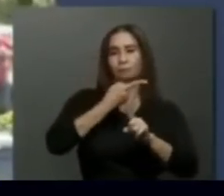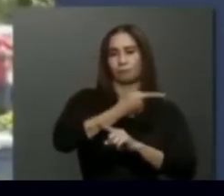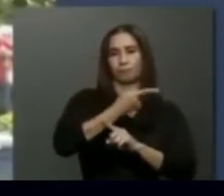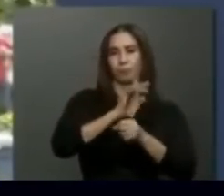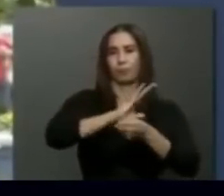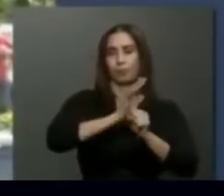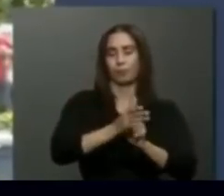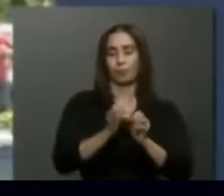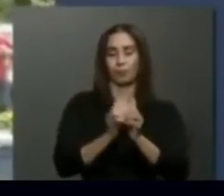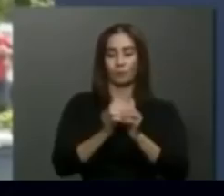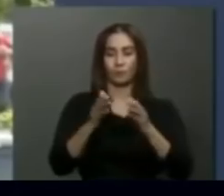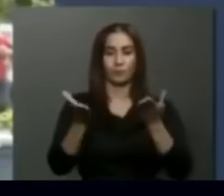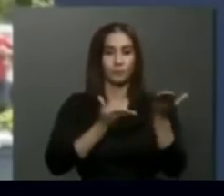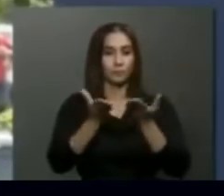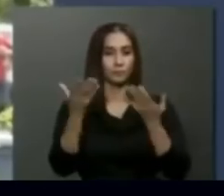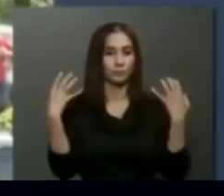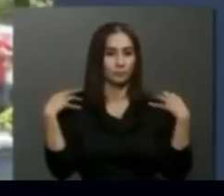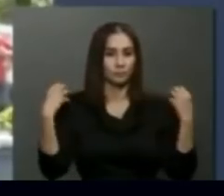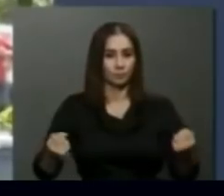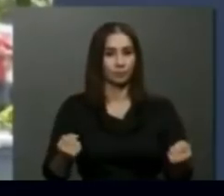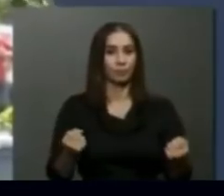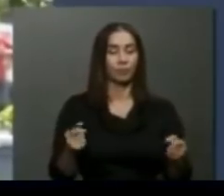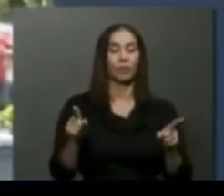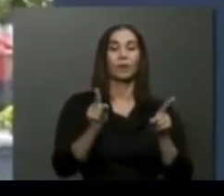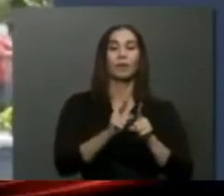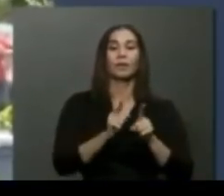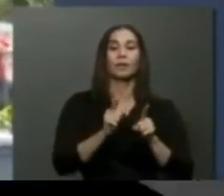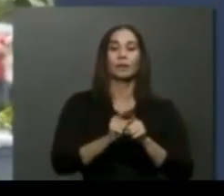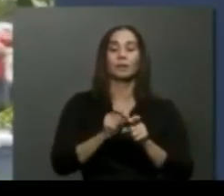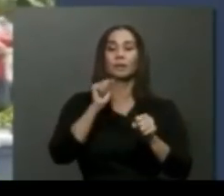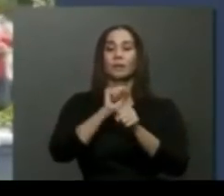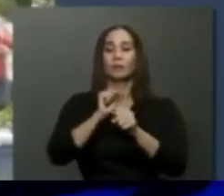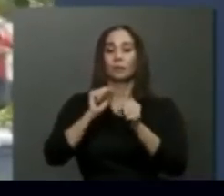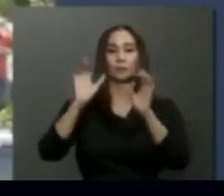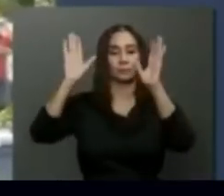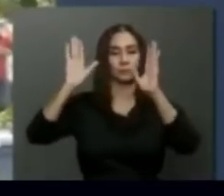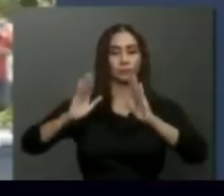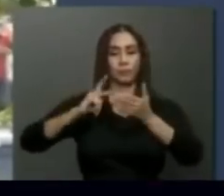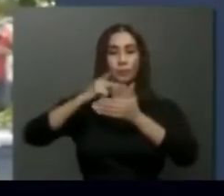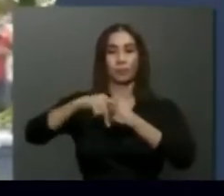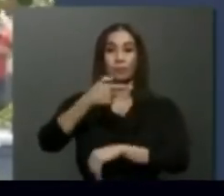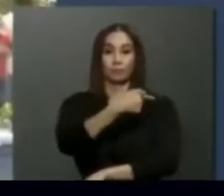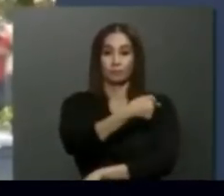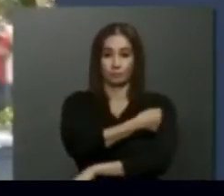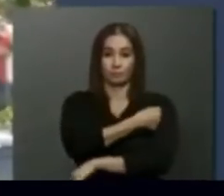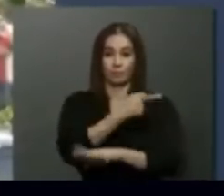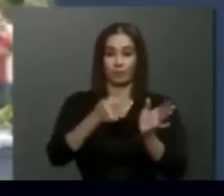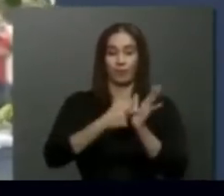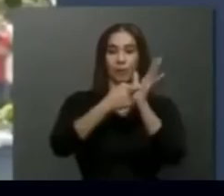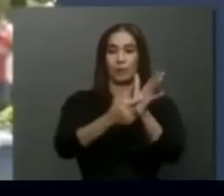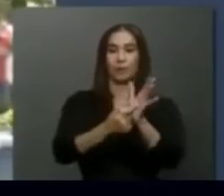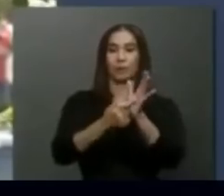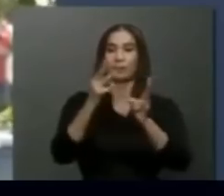ampliando y mejorando los servicios de salud y llevando a cabo un exitoso programa de vacunación reconocido a